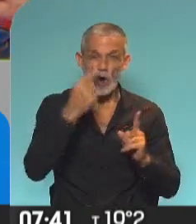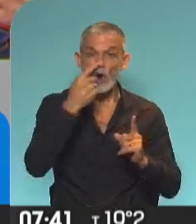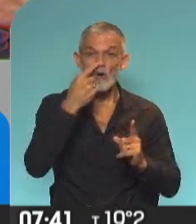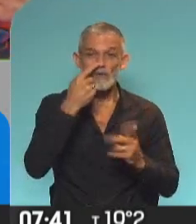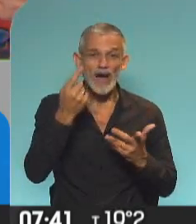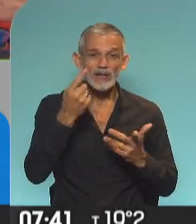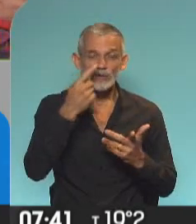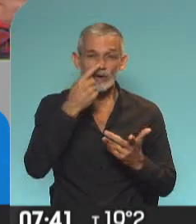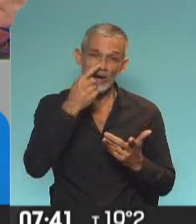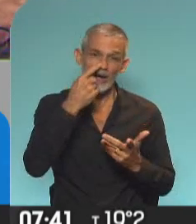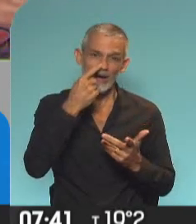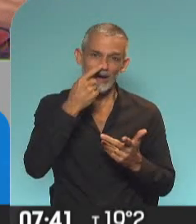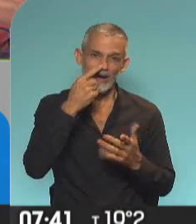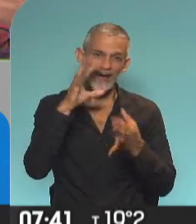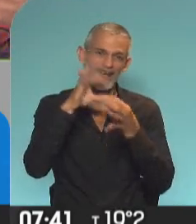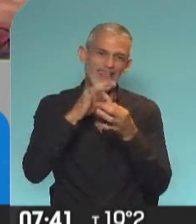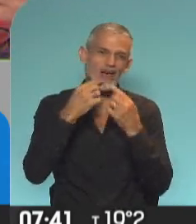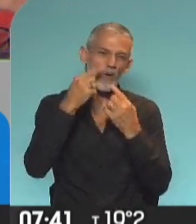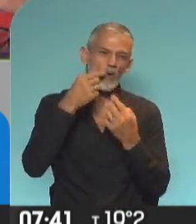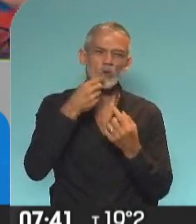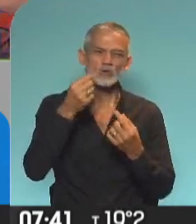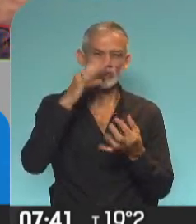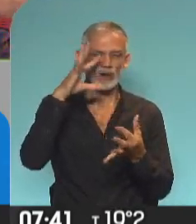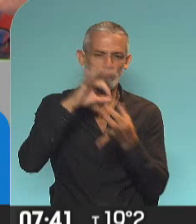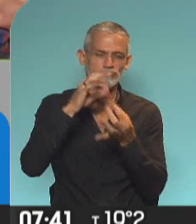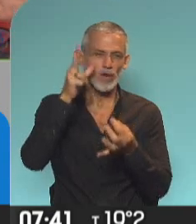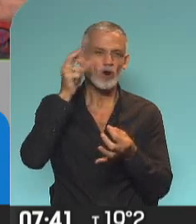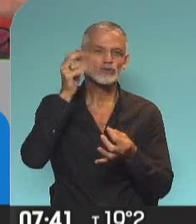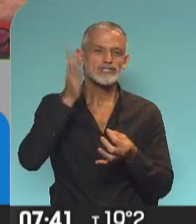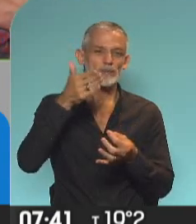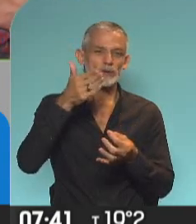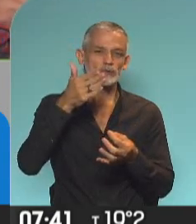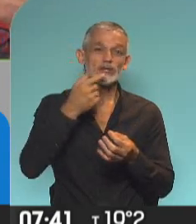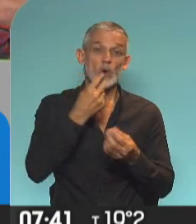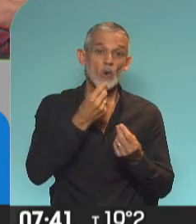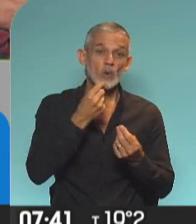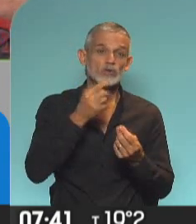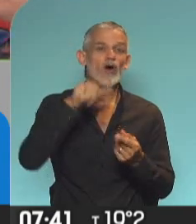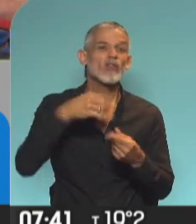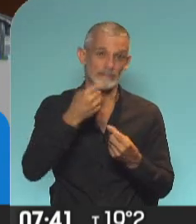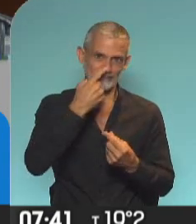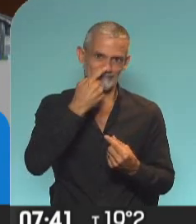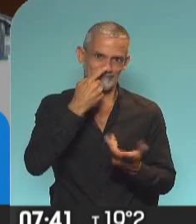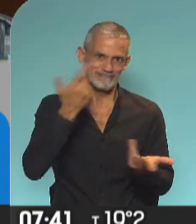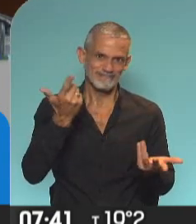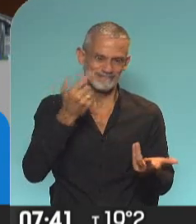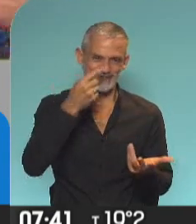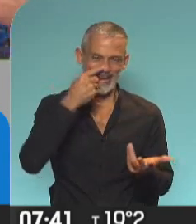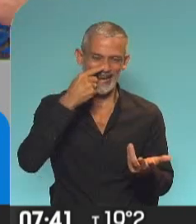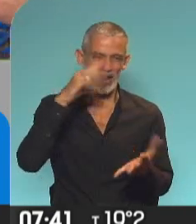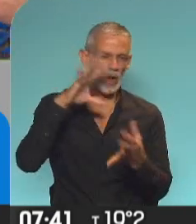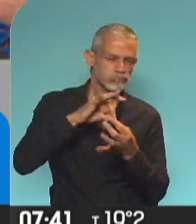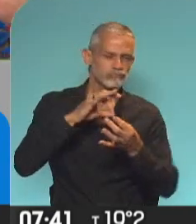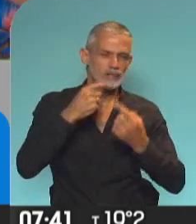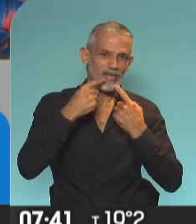olfato está relacionado directamente con el gusto. Es el 80% del gusto, el olfato, o sea que es fundamental. Ahora